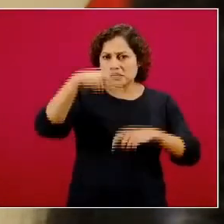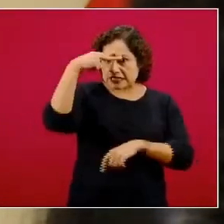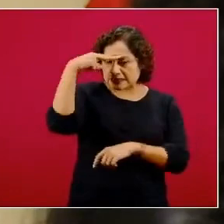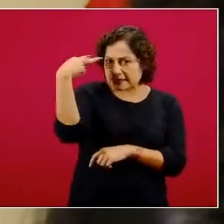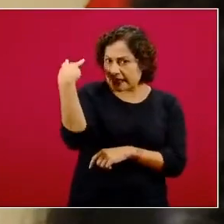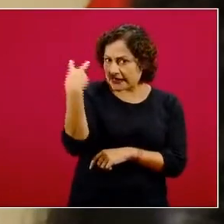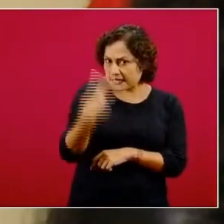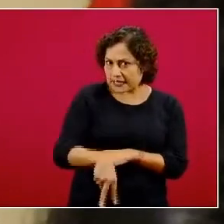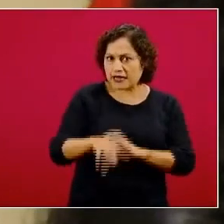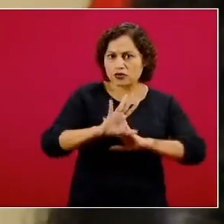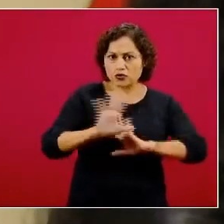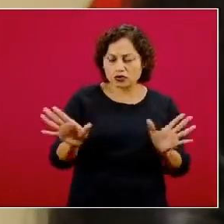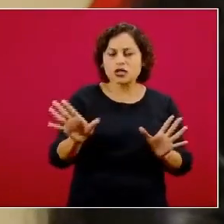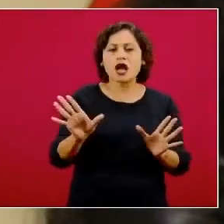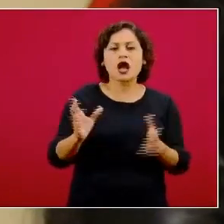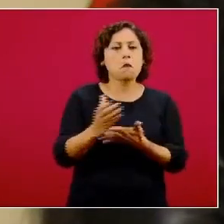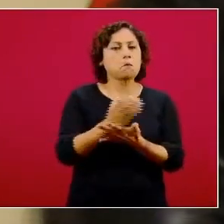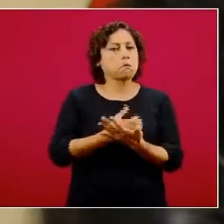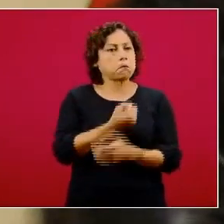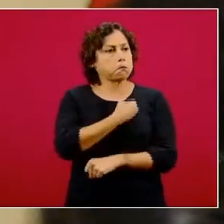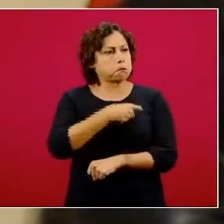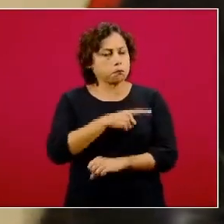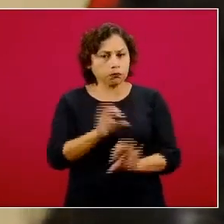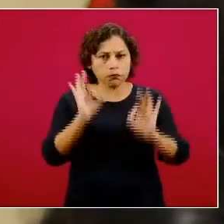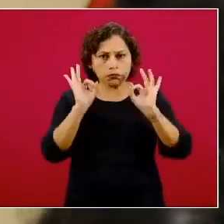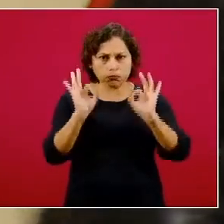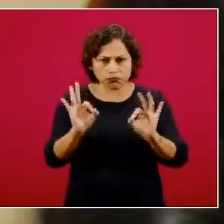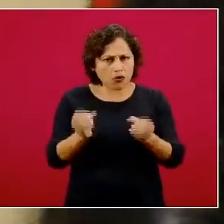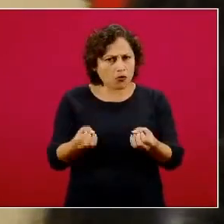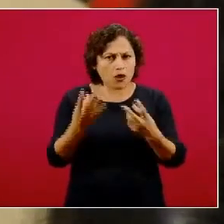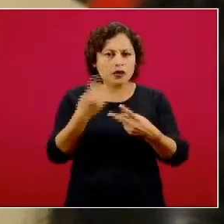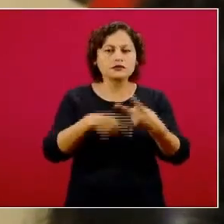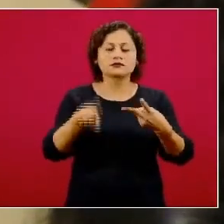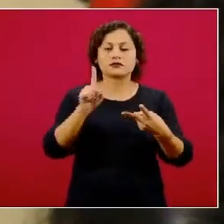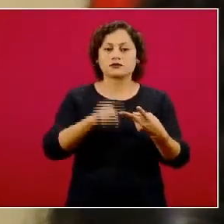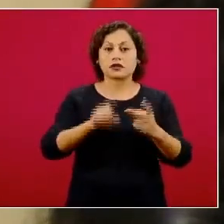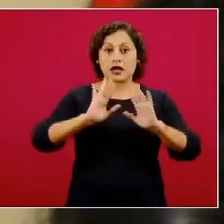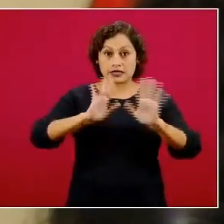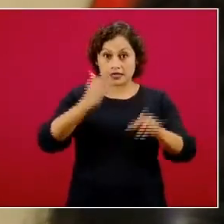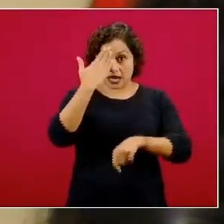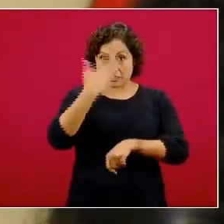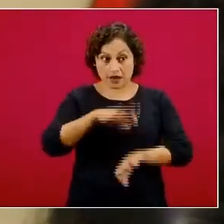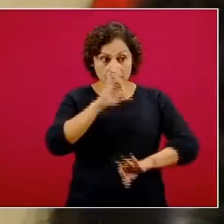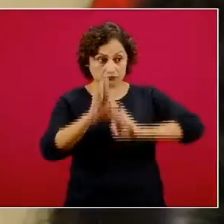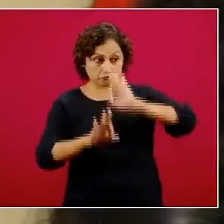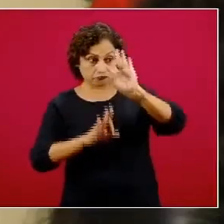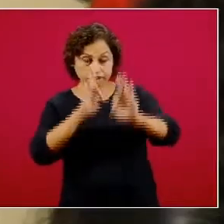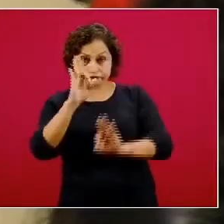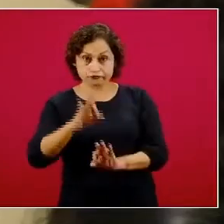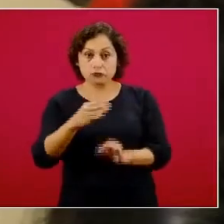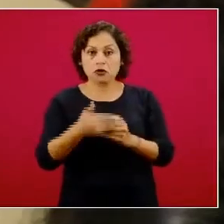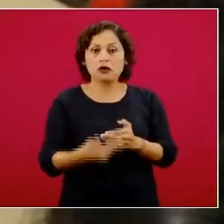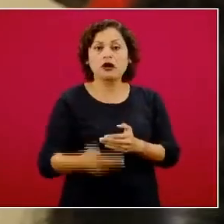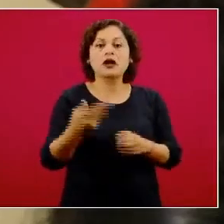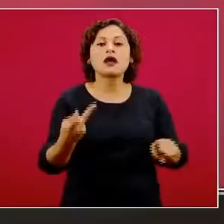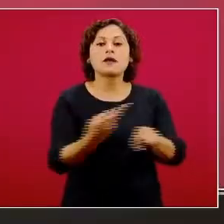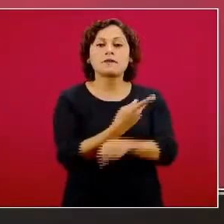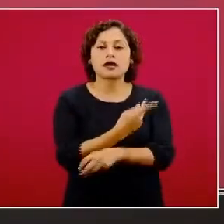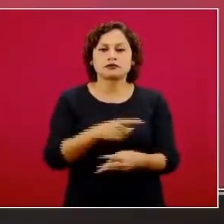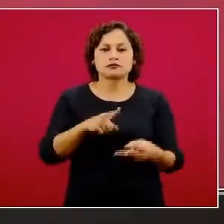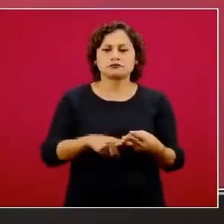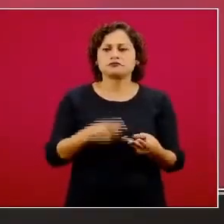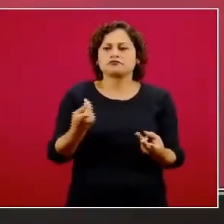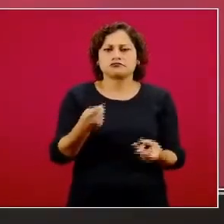de COVID-19? ¿Hay tratamientos ya para tratar sus secuelas? ¿Hay estrategia? ¿Tienen un plan de acción? ¿En qué